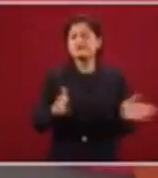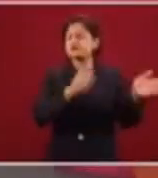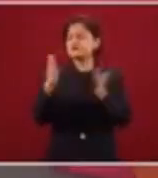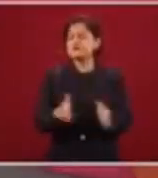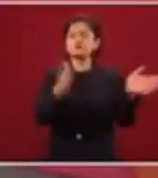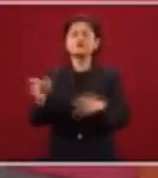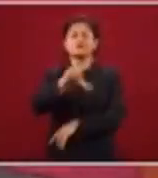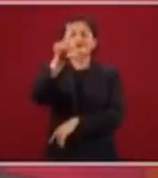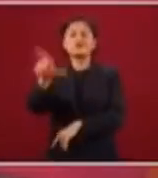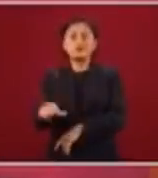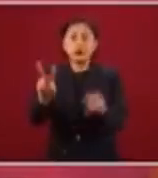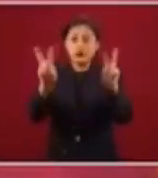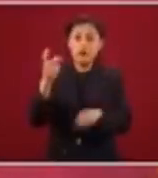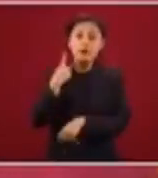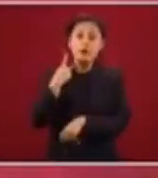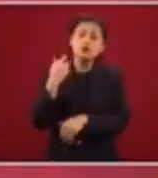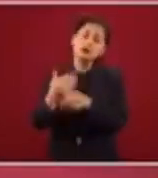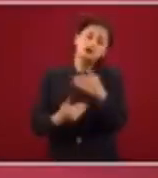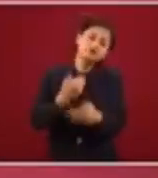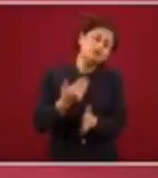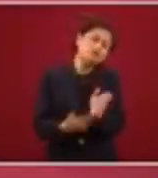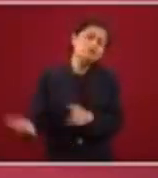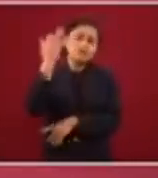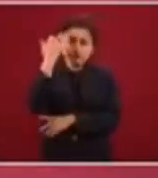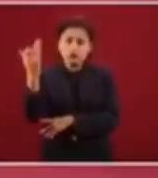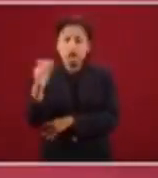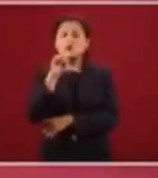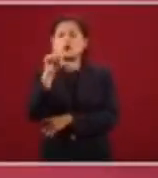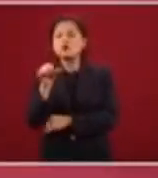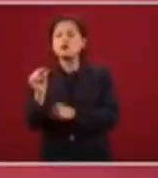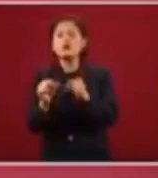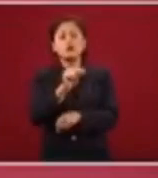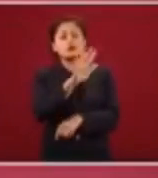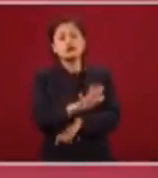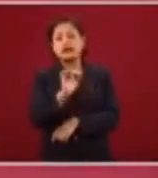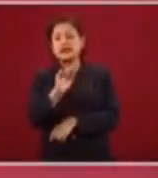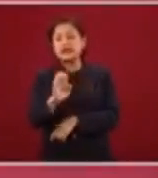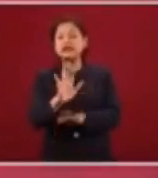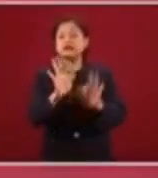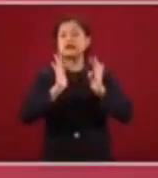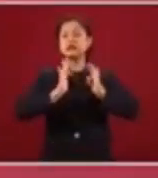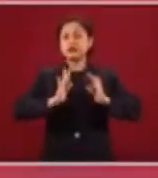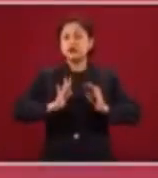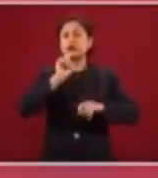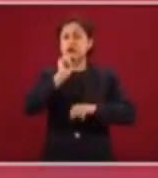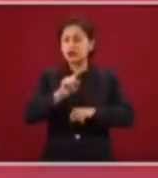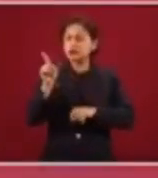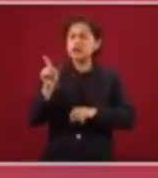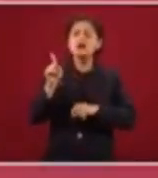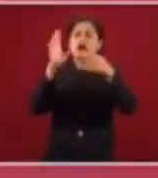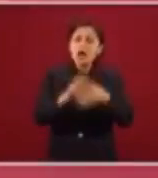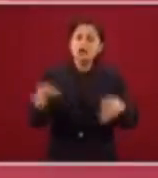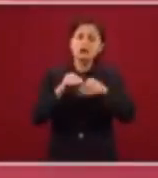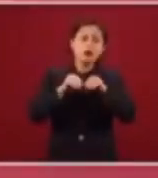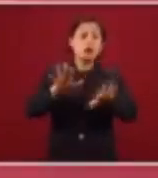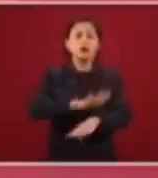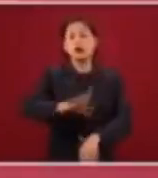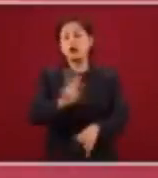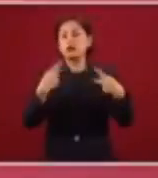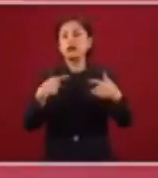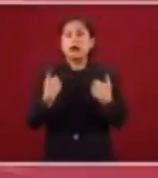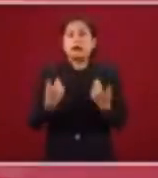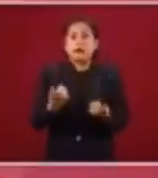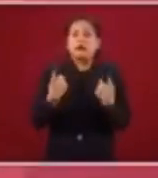tiempo. Ya cuando se serenen, ¿no?, y se entienda, y además que la gente esté informada de qué se trata y todo. Pero todo eso